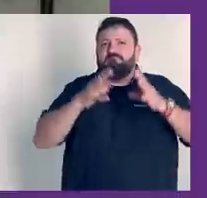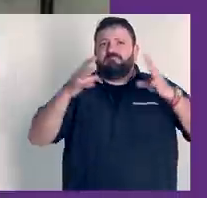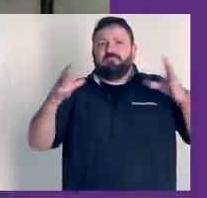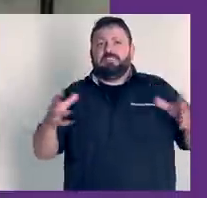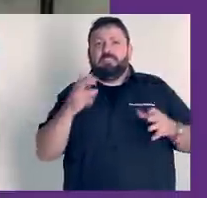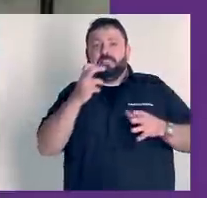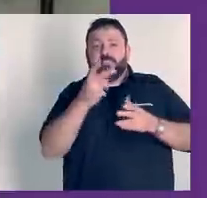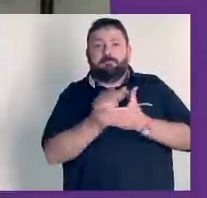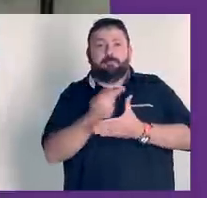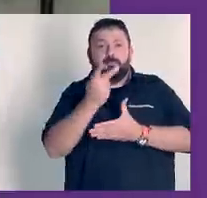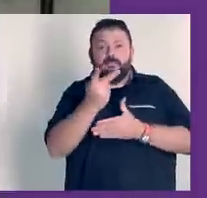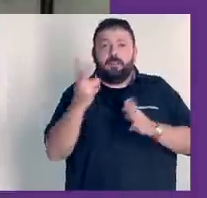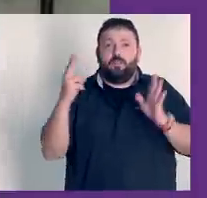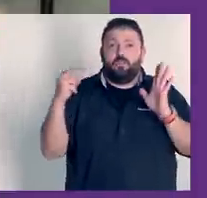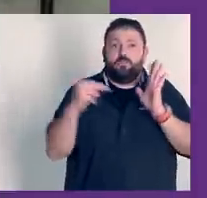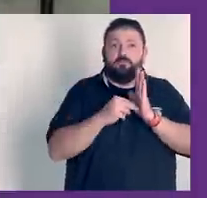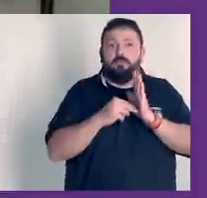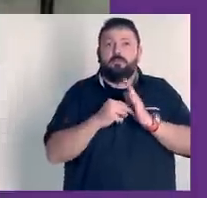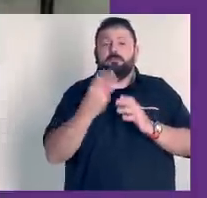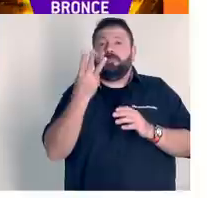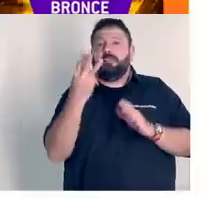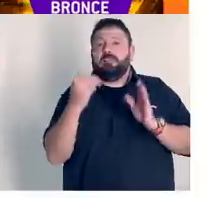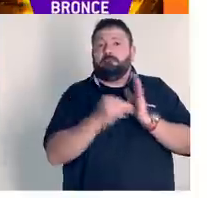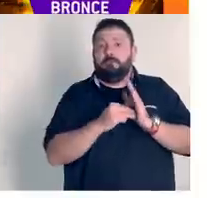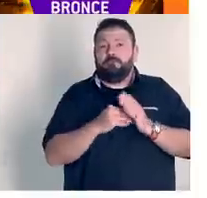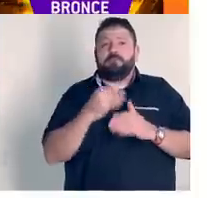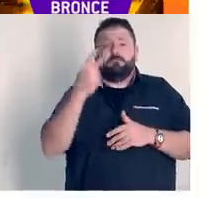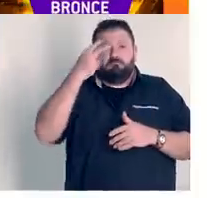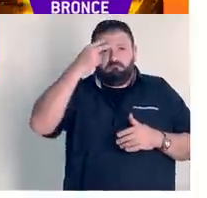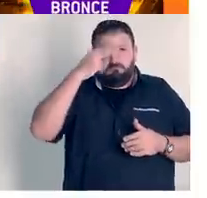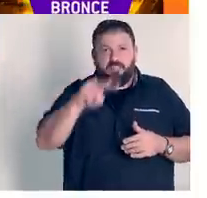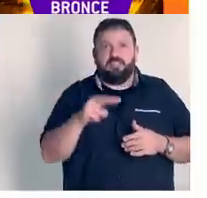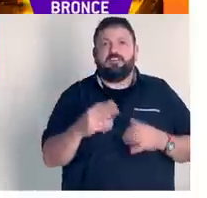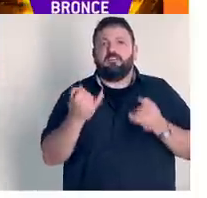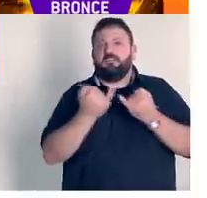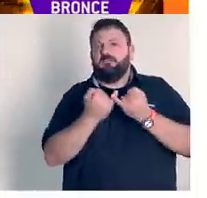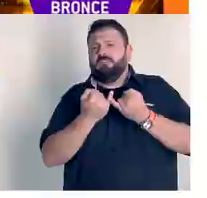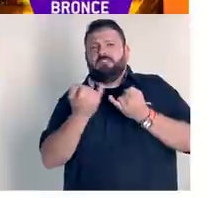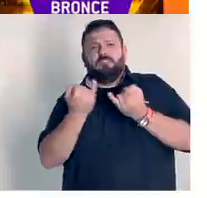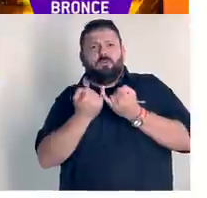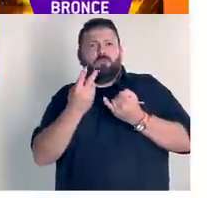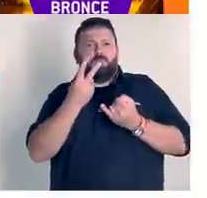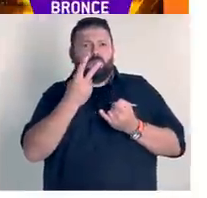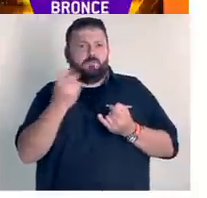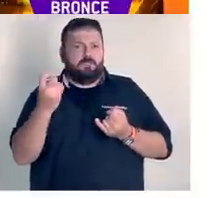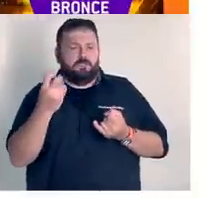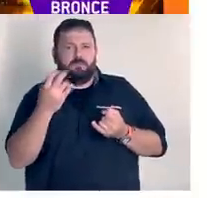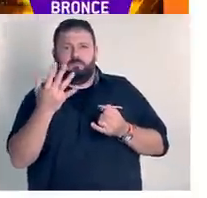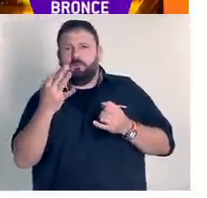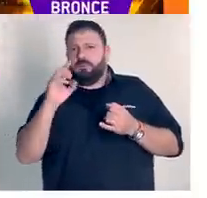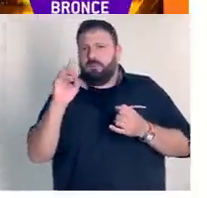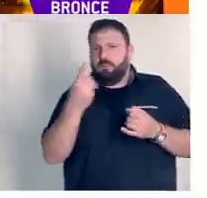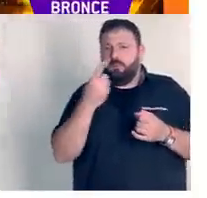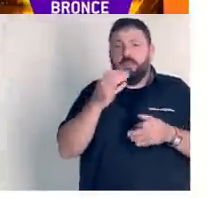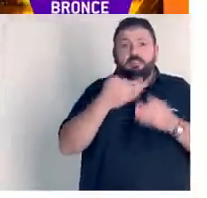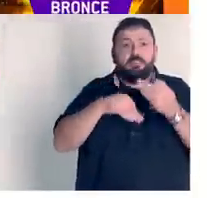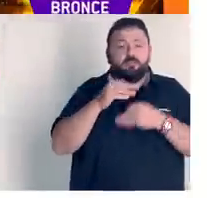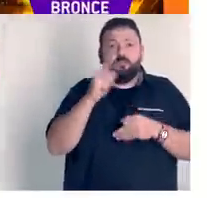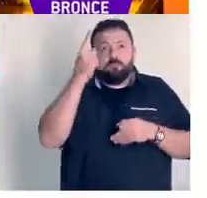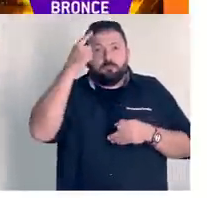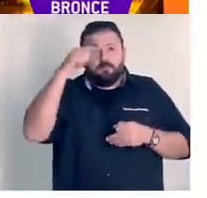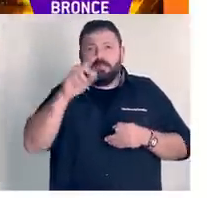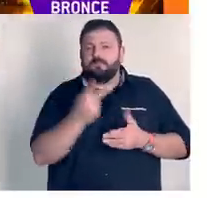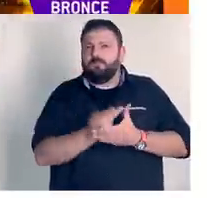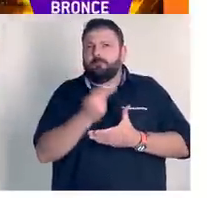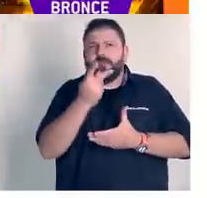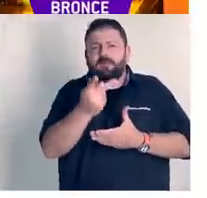premio, y en vez de ser 2,000 pesos, son 3,000 pesos mexicanos o $150, y adicional a todo lo demás, es un premio.